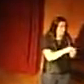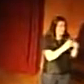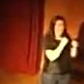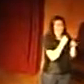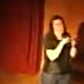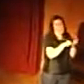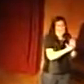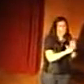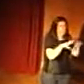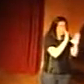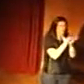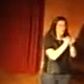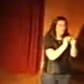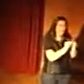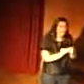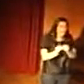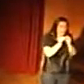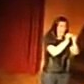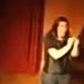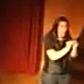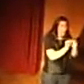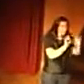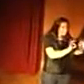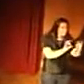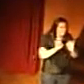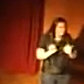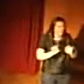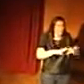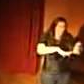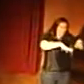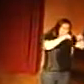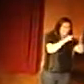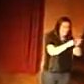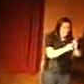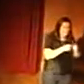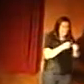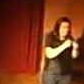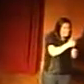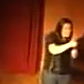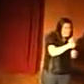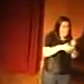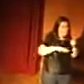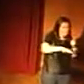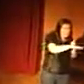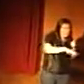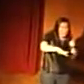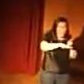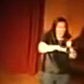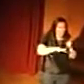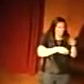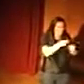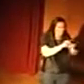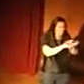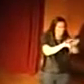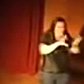armonía y de una de un planteamiento espacial arquitectónico de líneas y de espacios perfectamente definidos es algo que